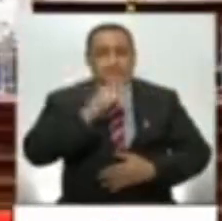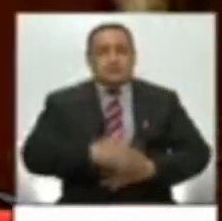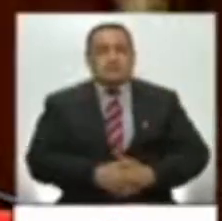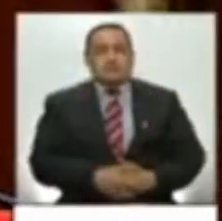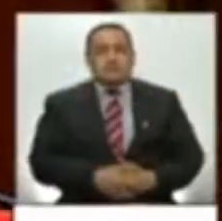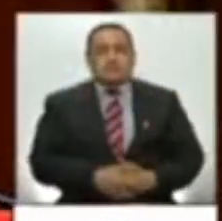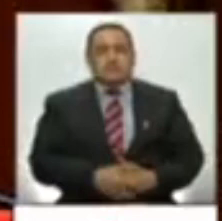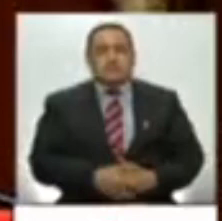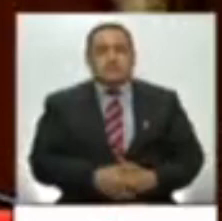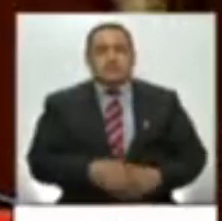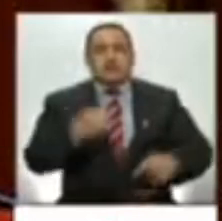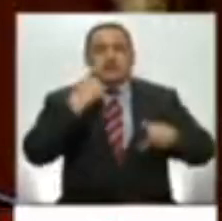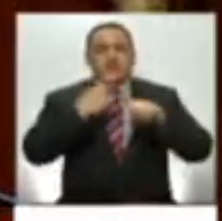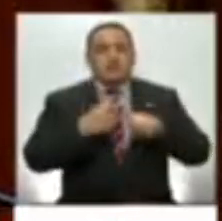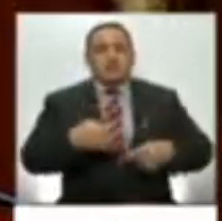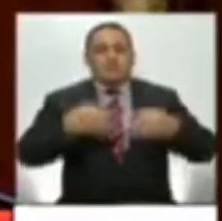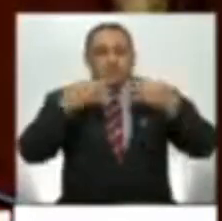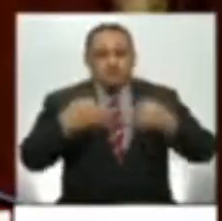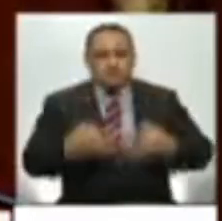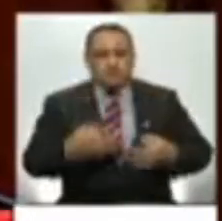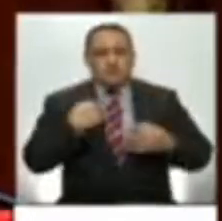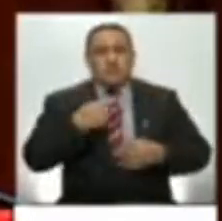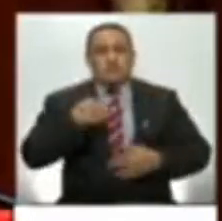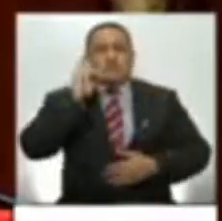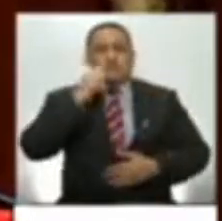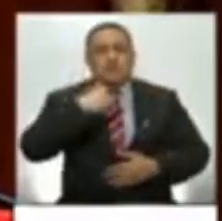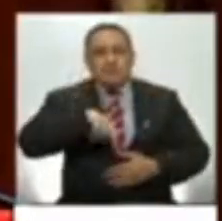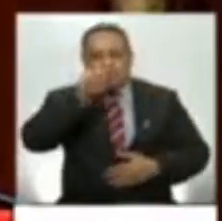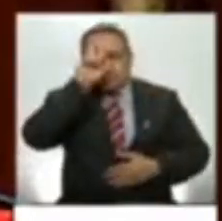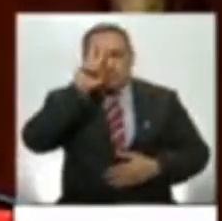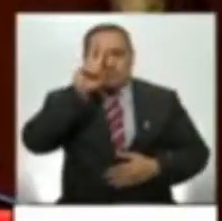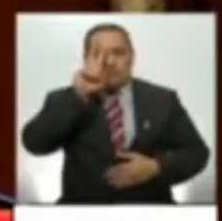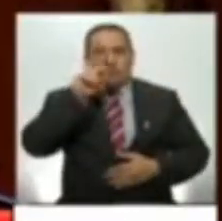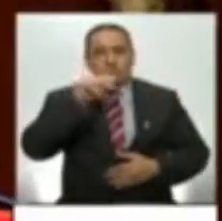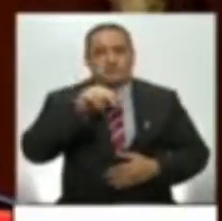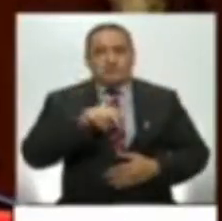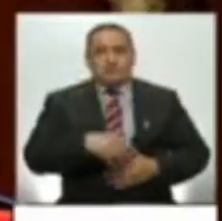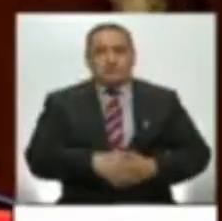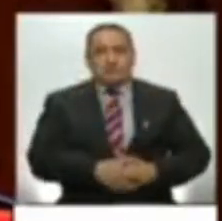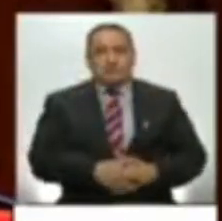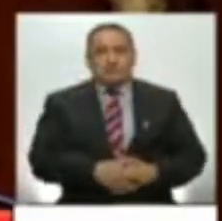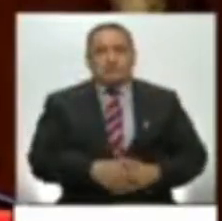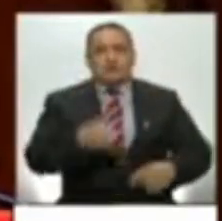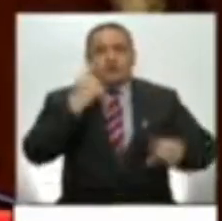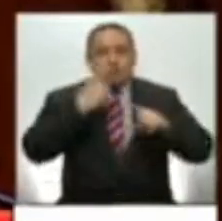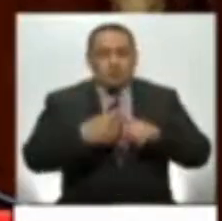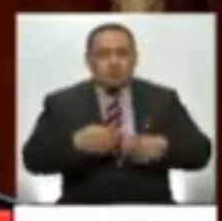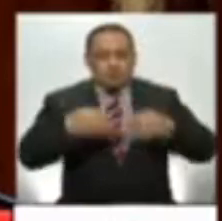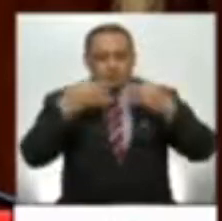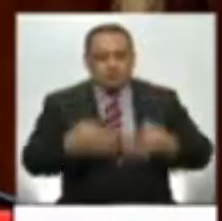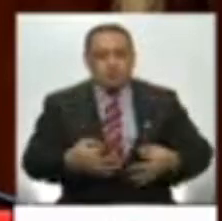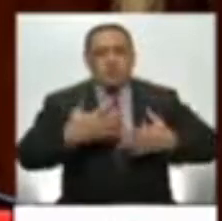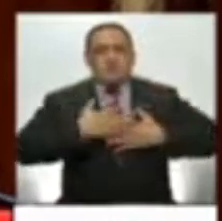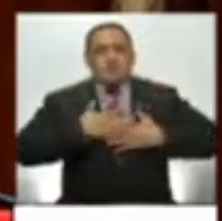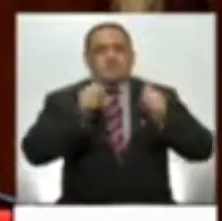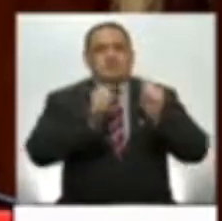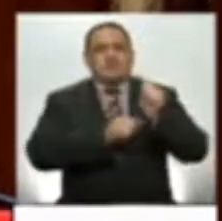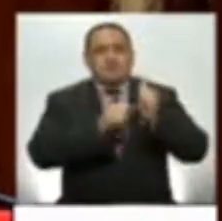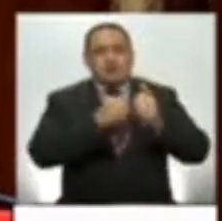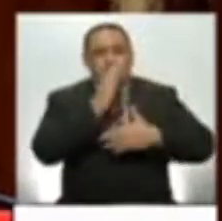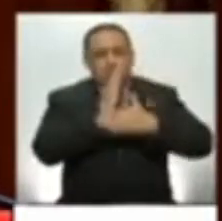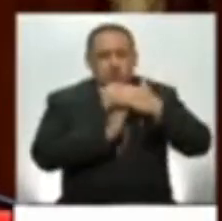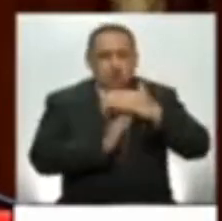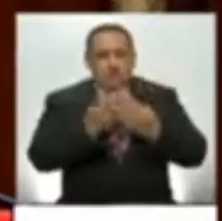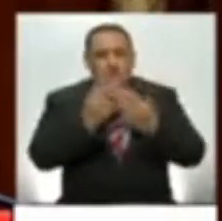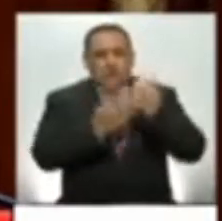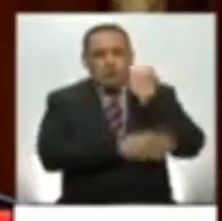Por la dignificación del magisterio del Perú. por la reivindicación de mis hermanos más humildes